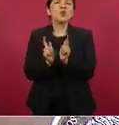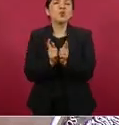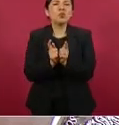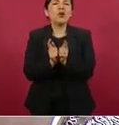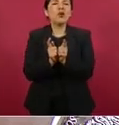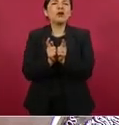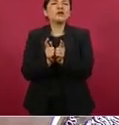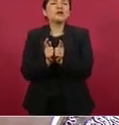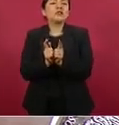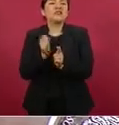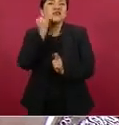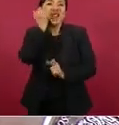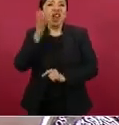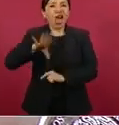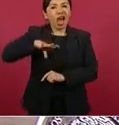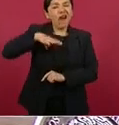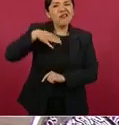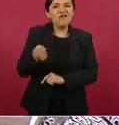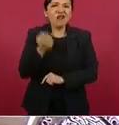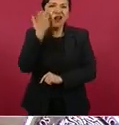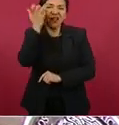que estaba abusando